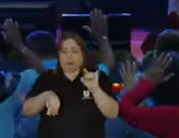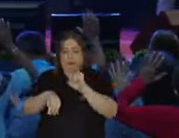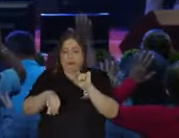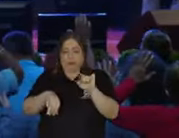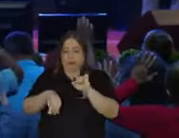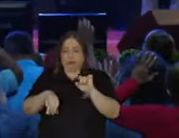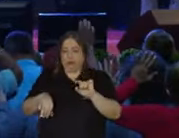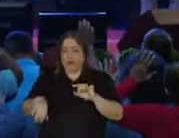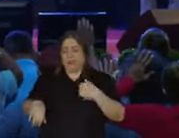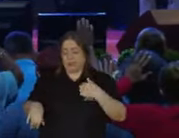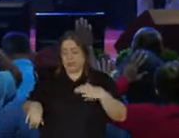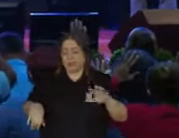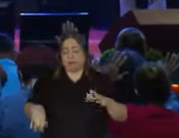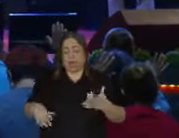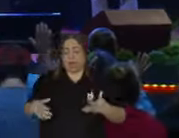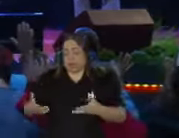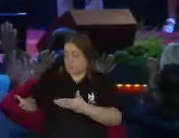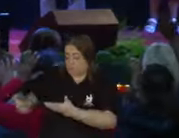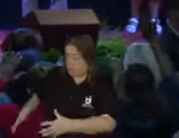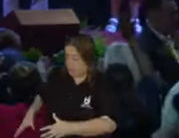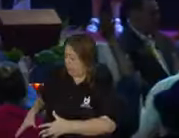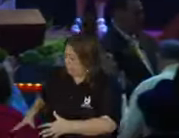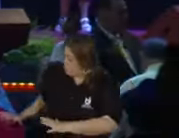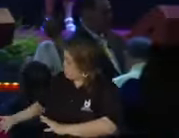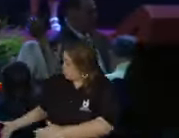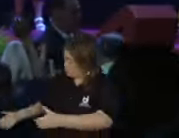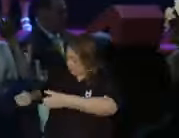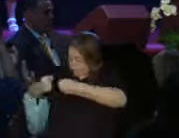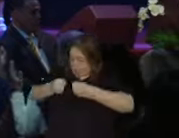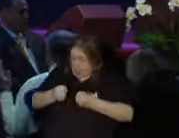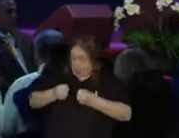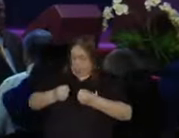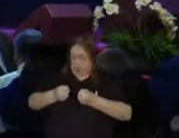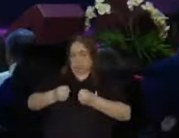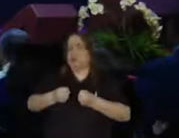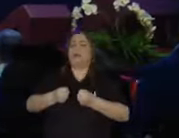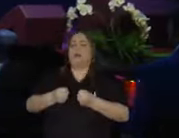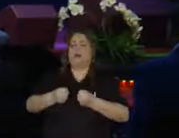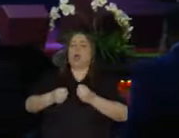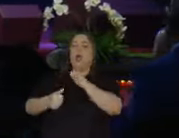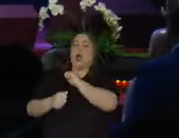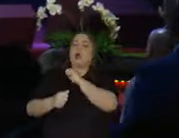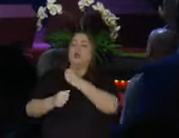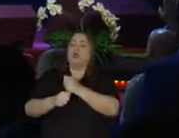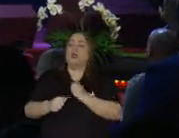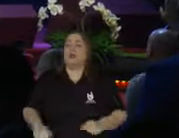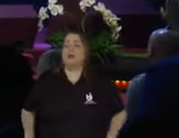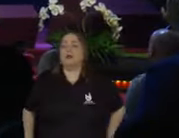recuperar la autoridad perdida. Así que está en lo que va a pasar